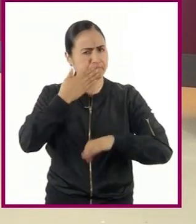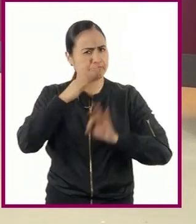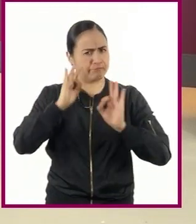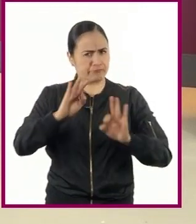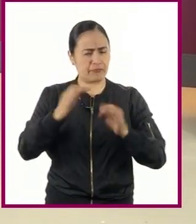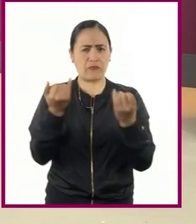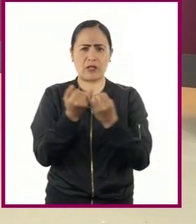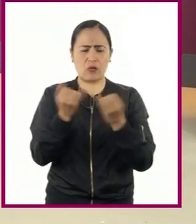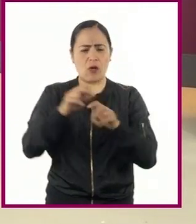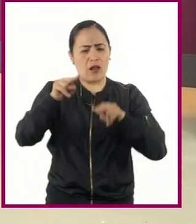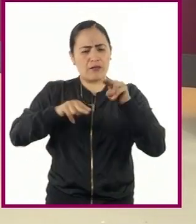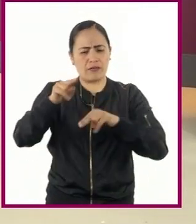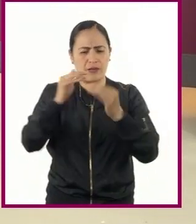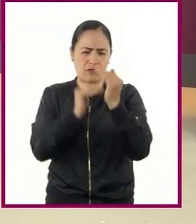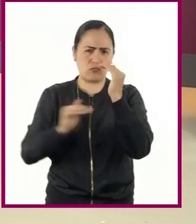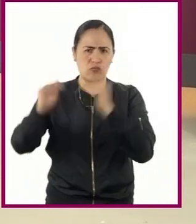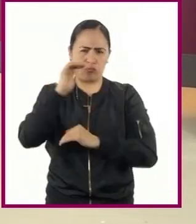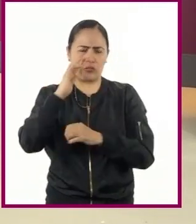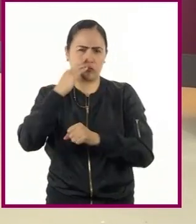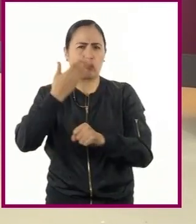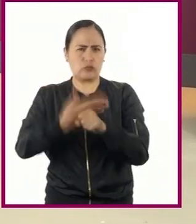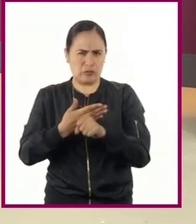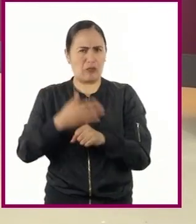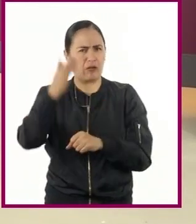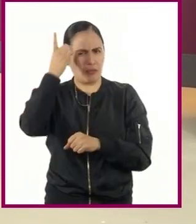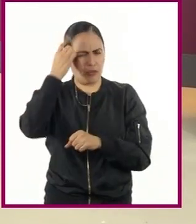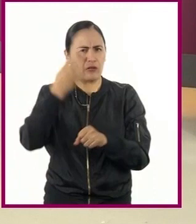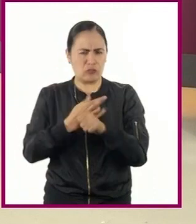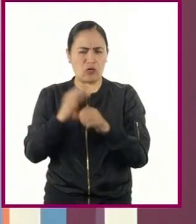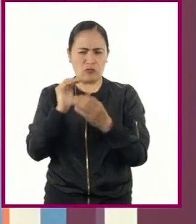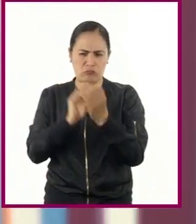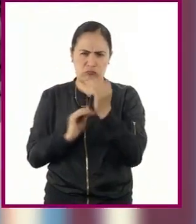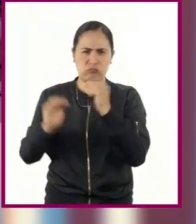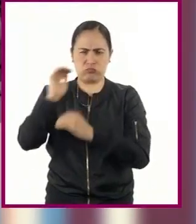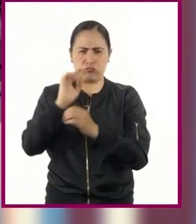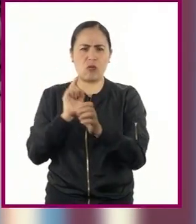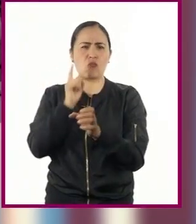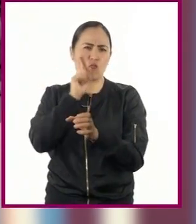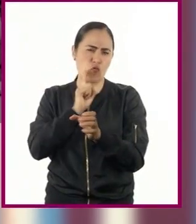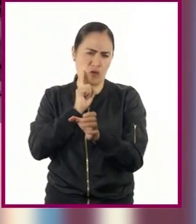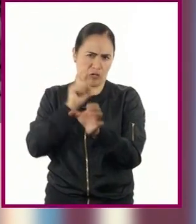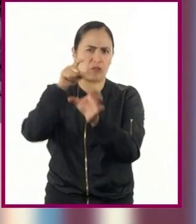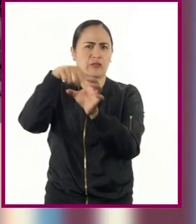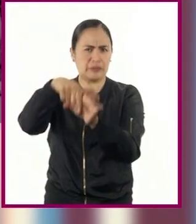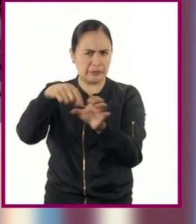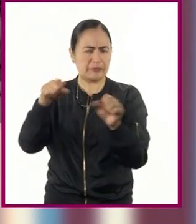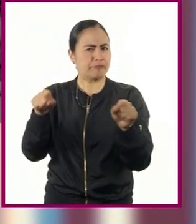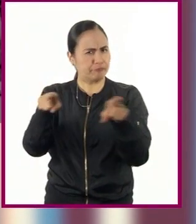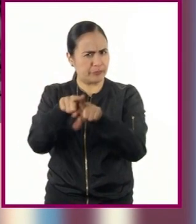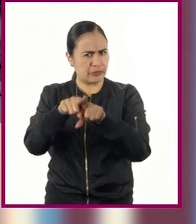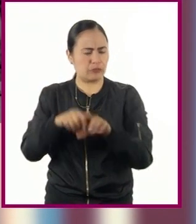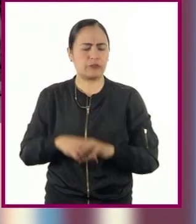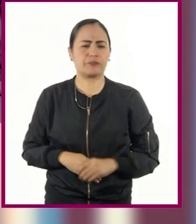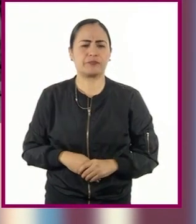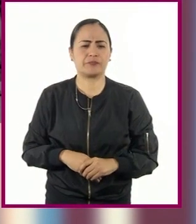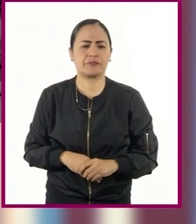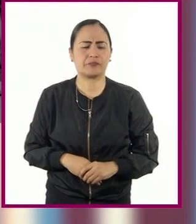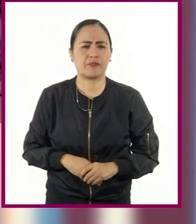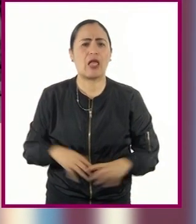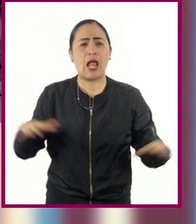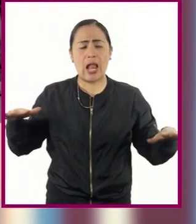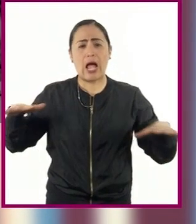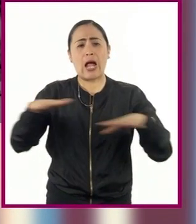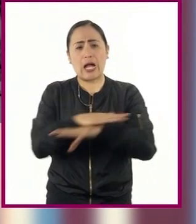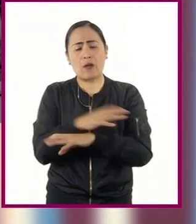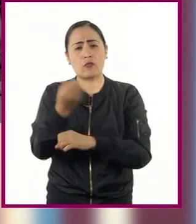puestos de mayor responsabilidad como puestos directivos. A partir de la transformación social